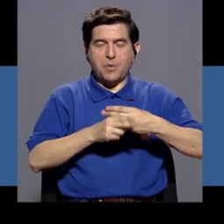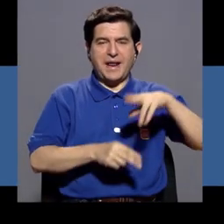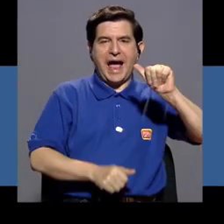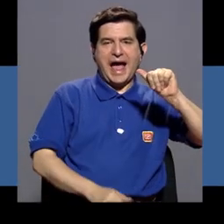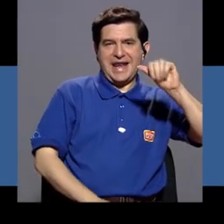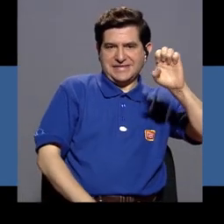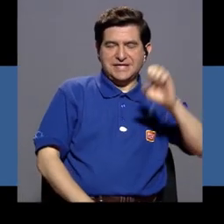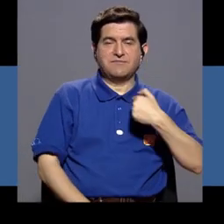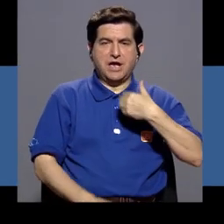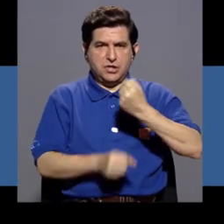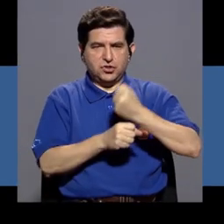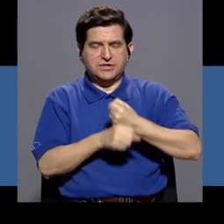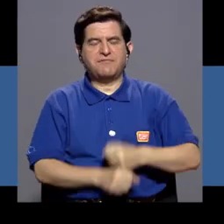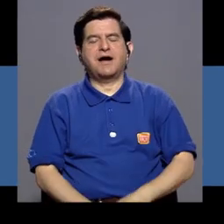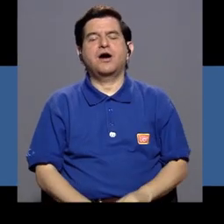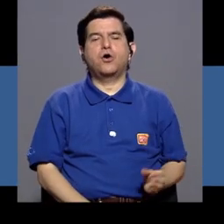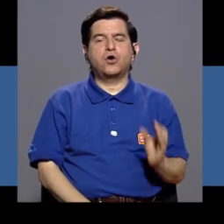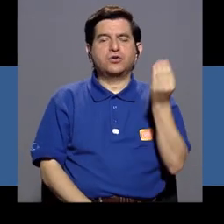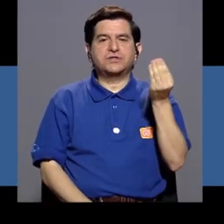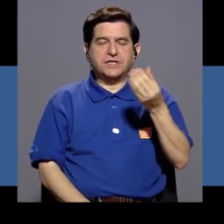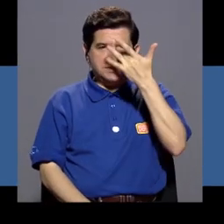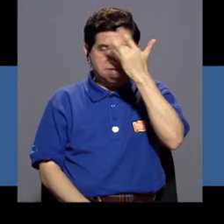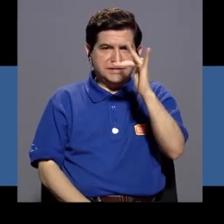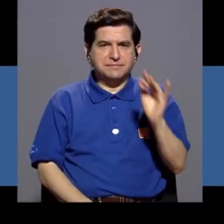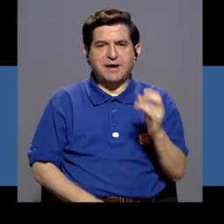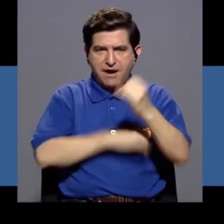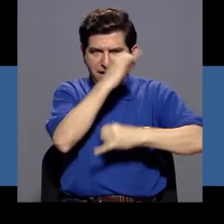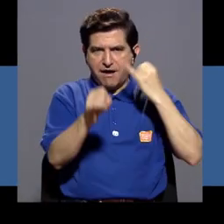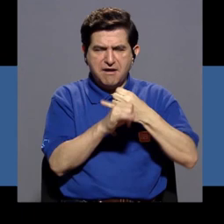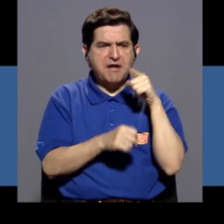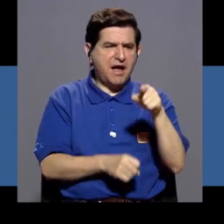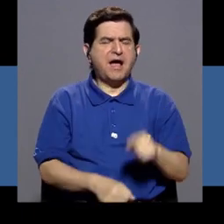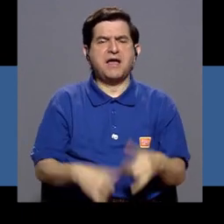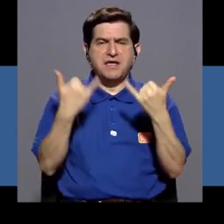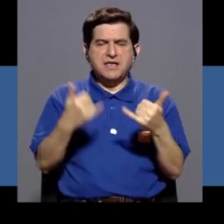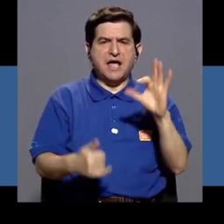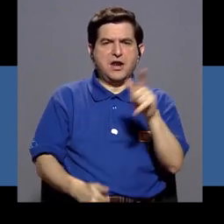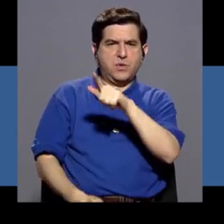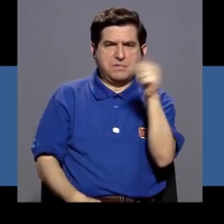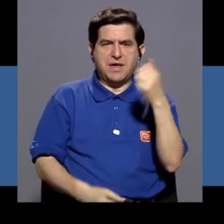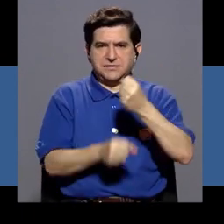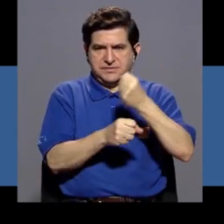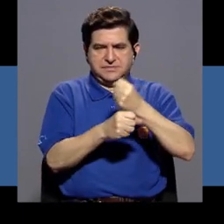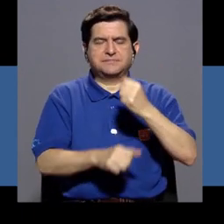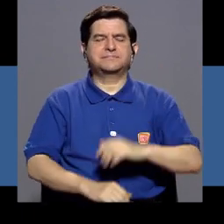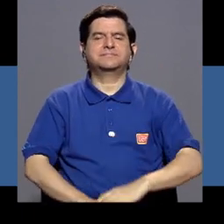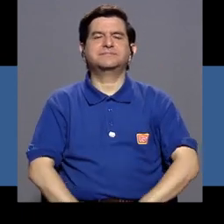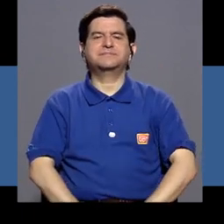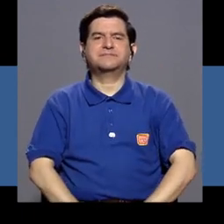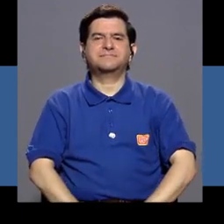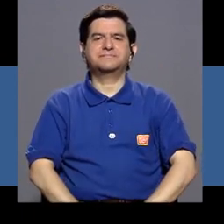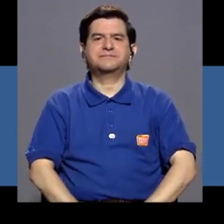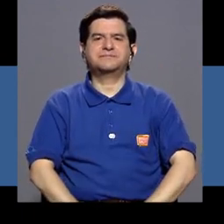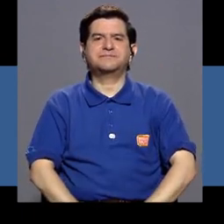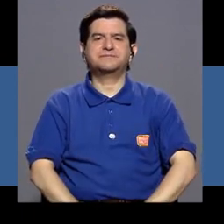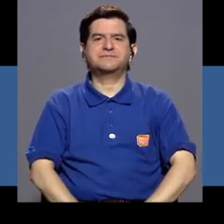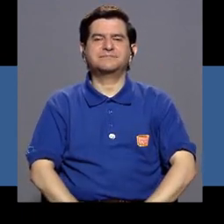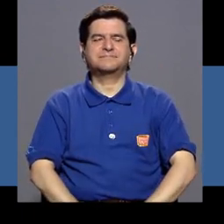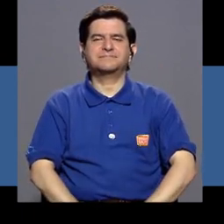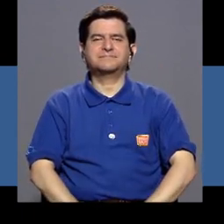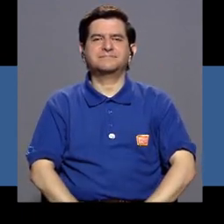Mi nombre es Ana Esquivel, yo trabajo en TeamSmart Internacional y estoy ahí aproximadamente hace 9 meses.